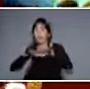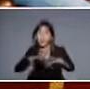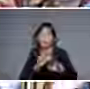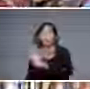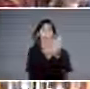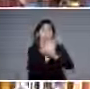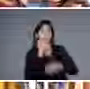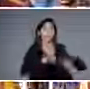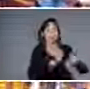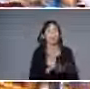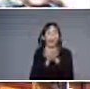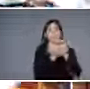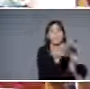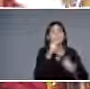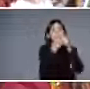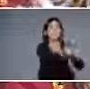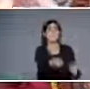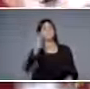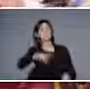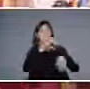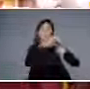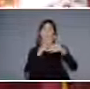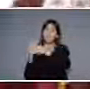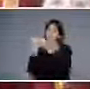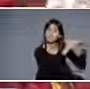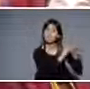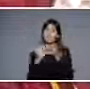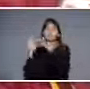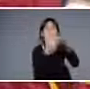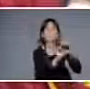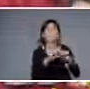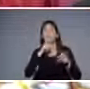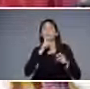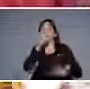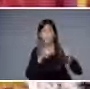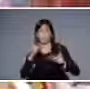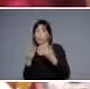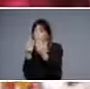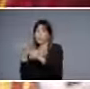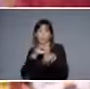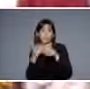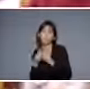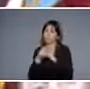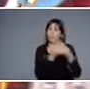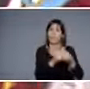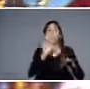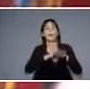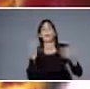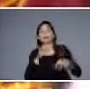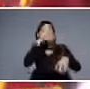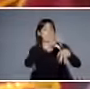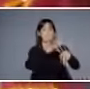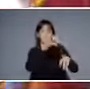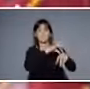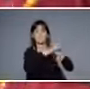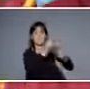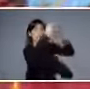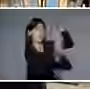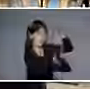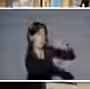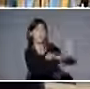batucada. Van los médicos unidos en una blanca marea, por enfermos perseguidos que están en lista